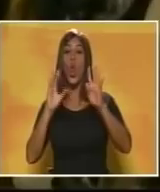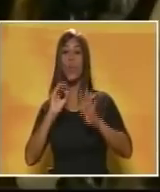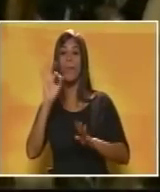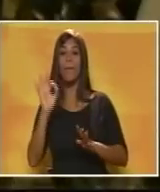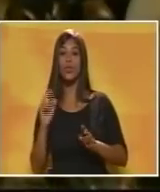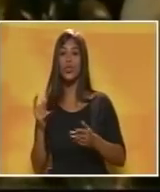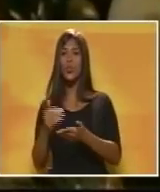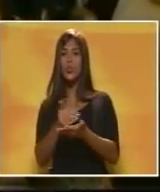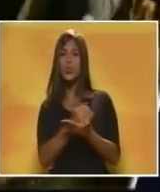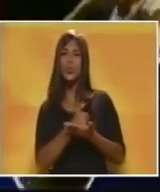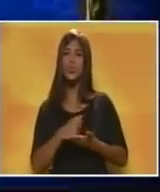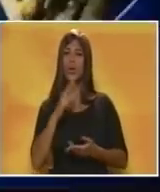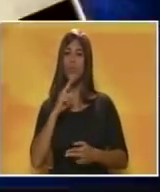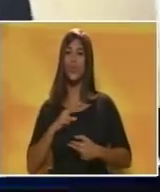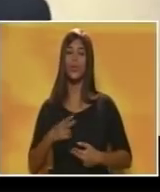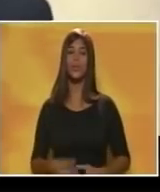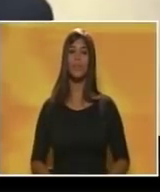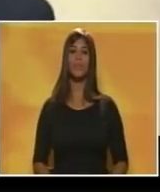escrutinio.